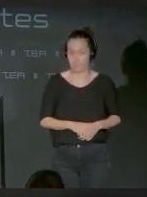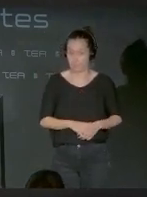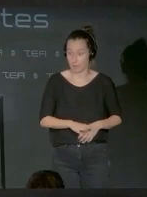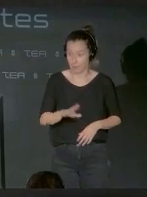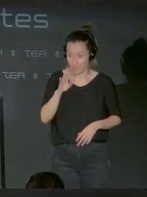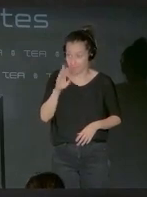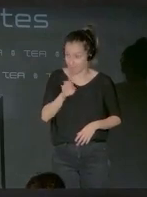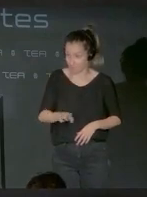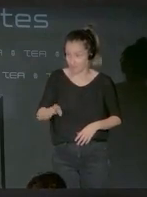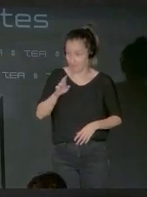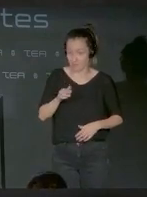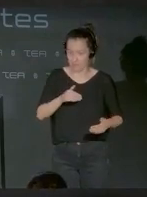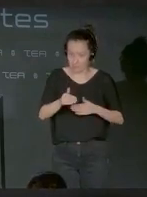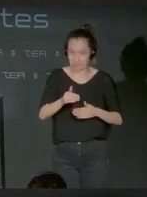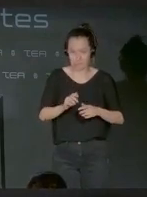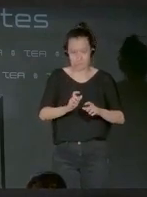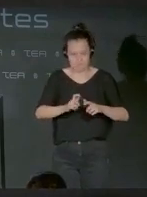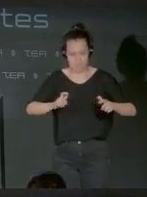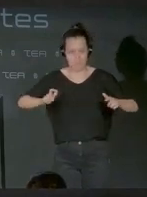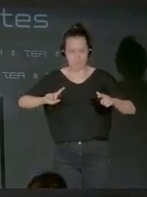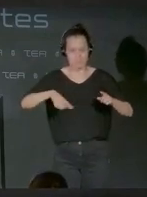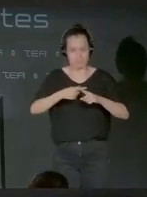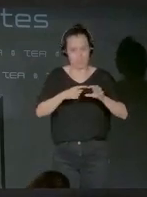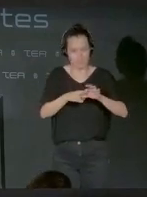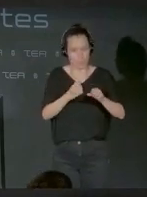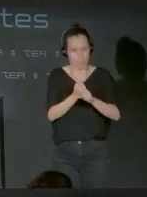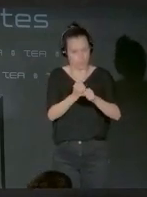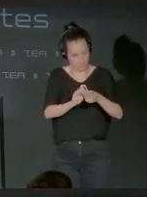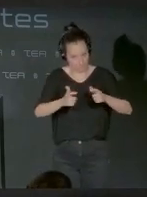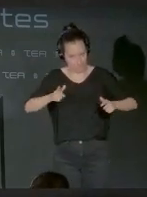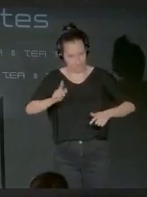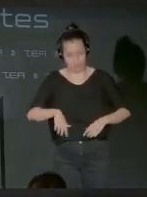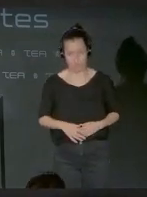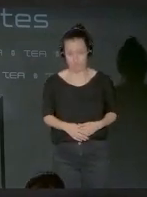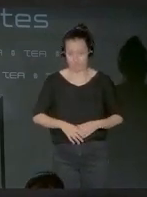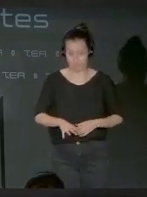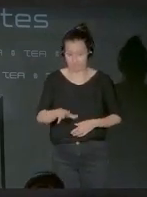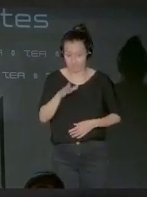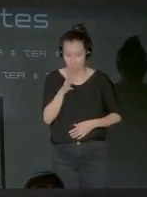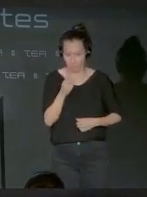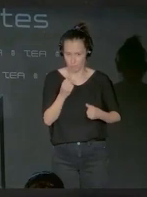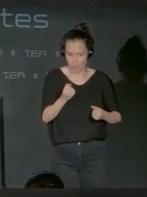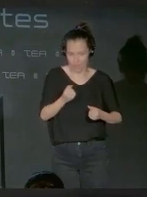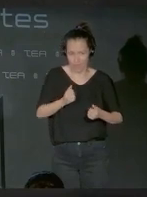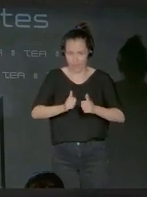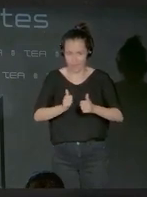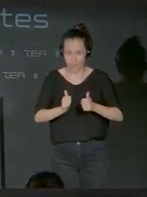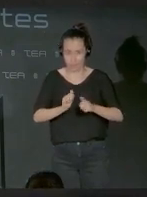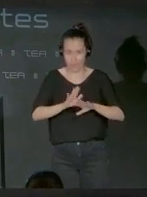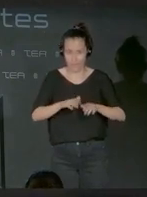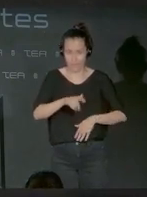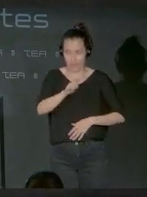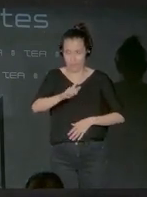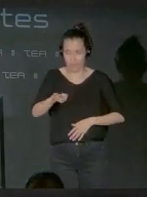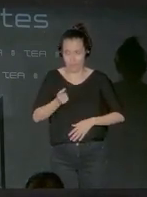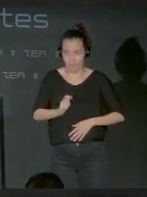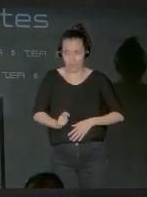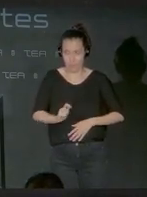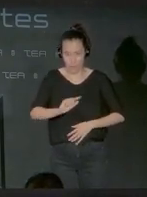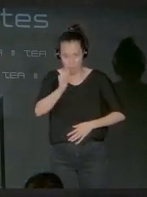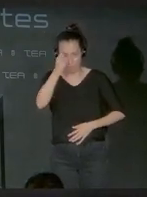los próximos años y Seguiremos creando puestos de trabajo la fortaleza del videojuego lo ha convertido en foco de atracción de profesionales de